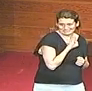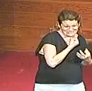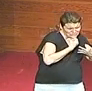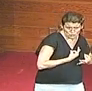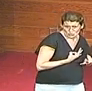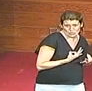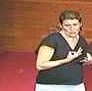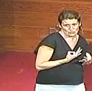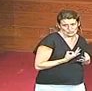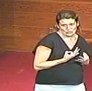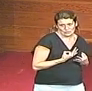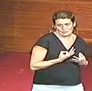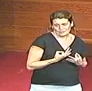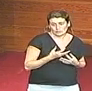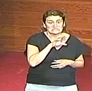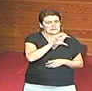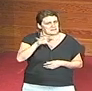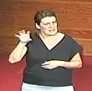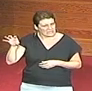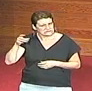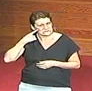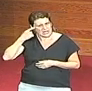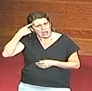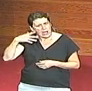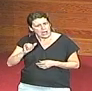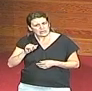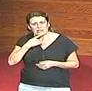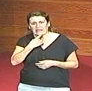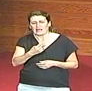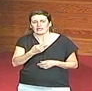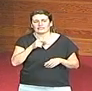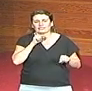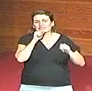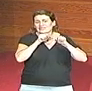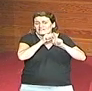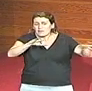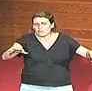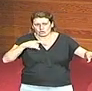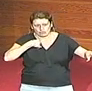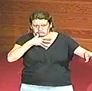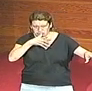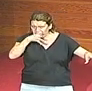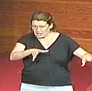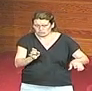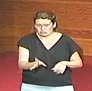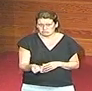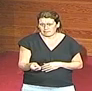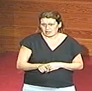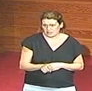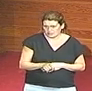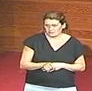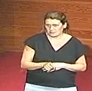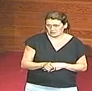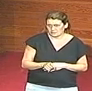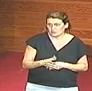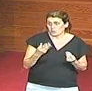hay países que consideran la difamación como un delito. Entonces, que en muchos casos hay